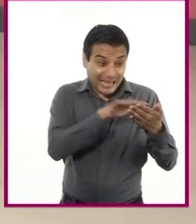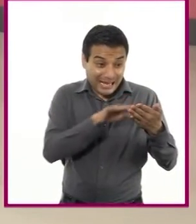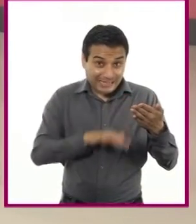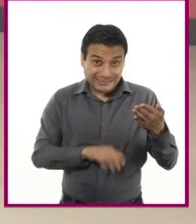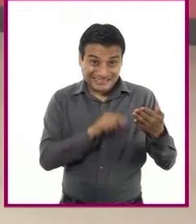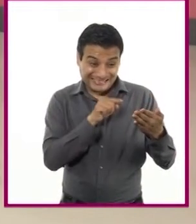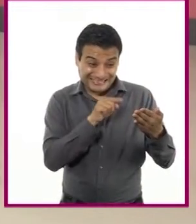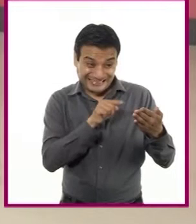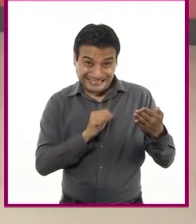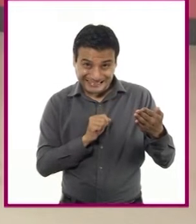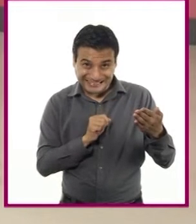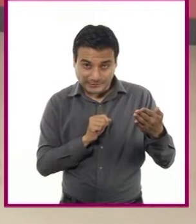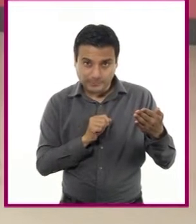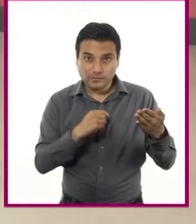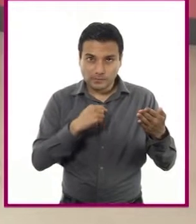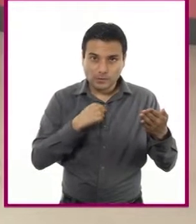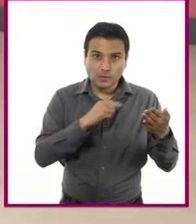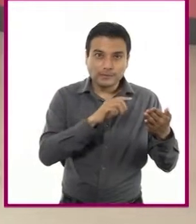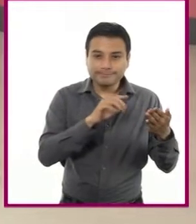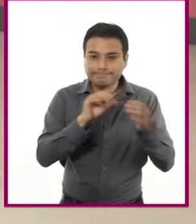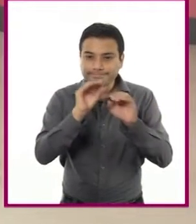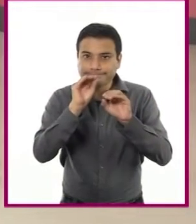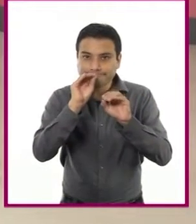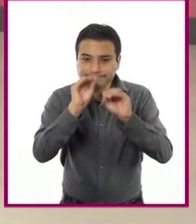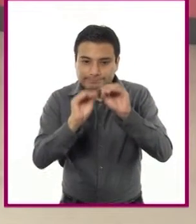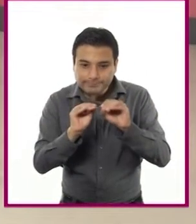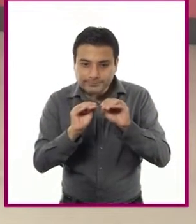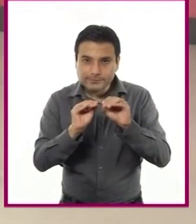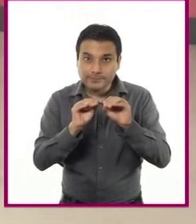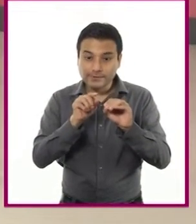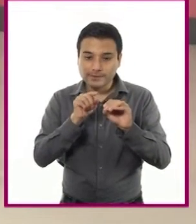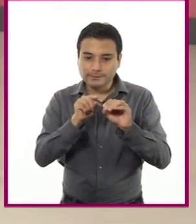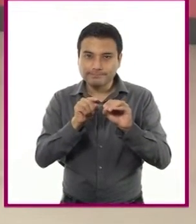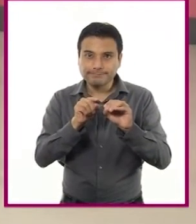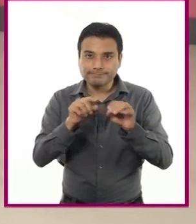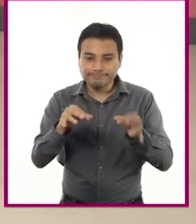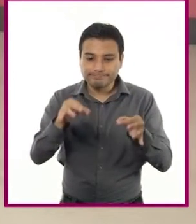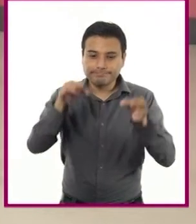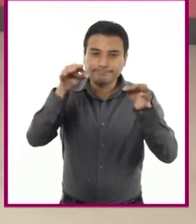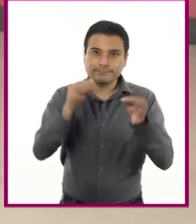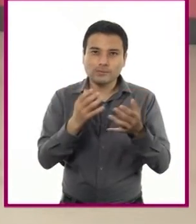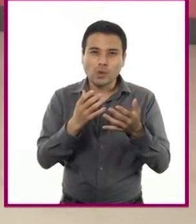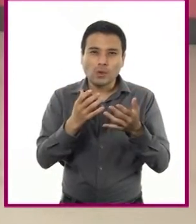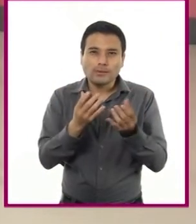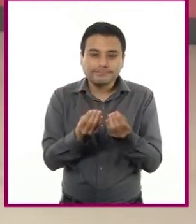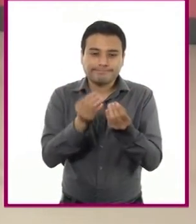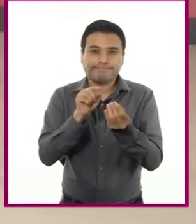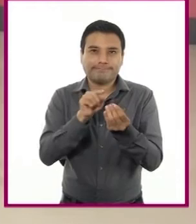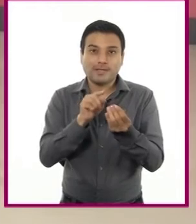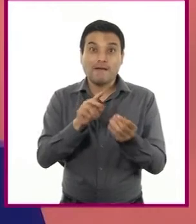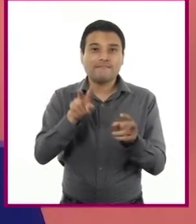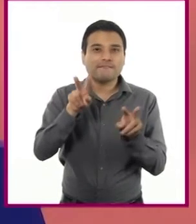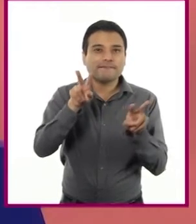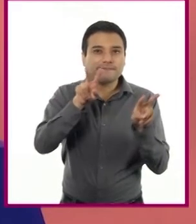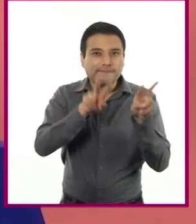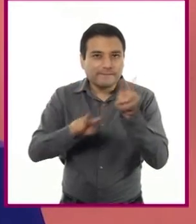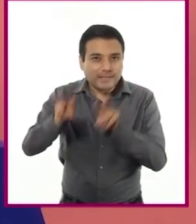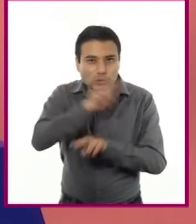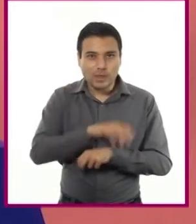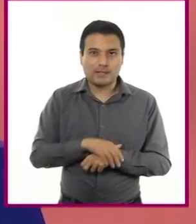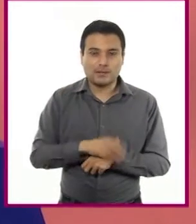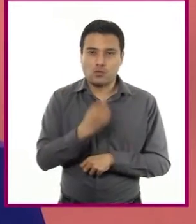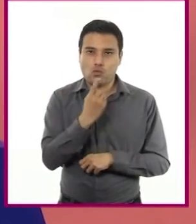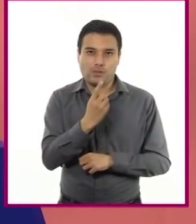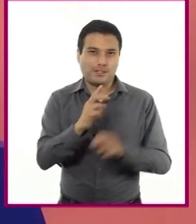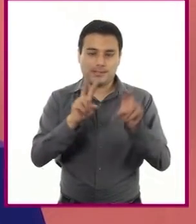presentan información rescatando aspectos importantes de un concepto o materia dentro de un